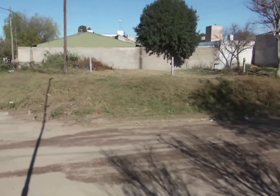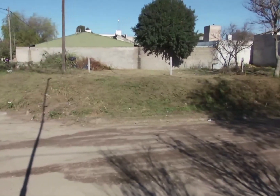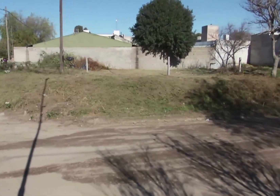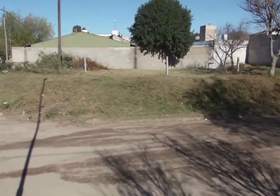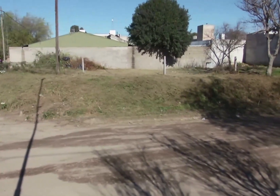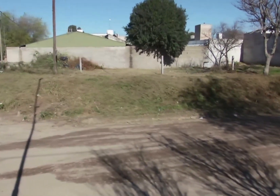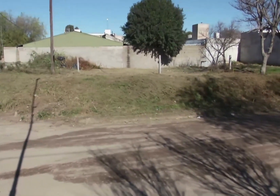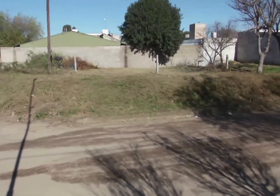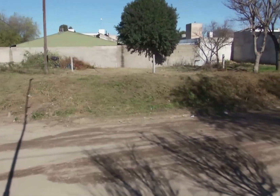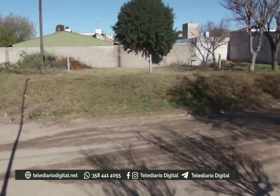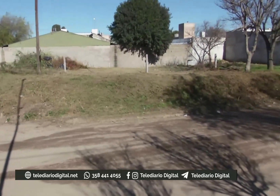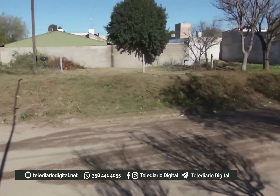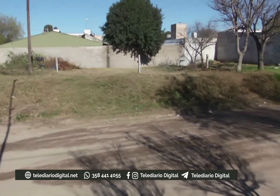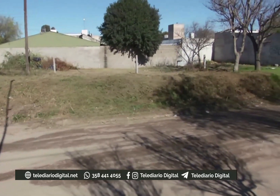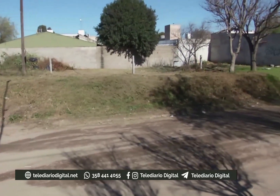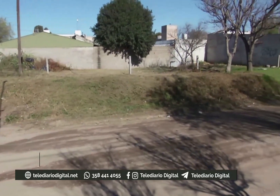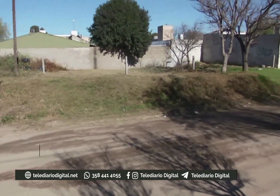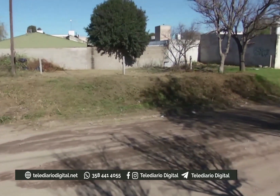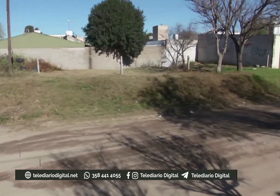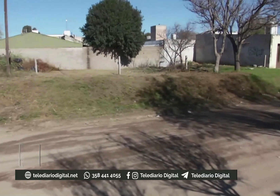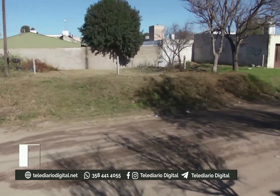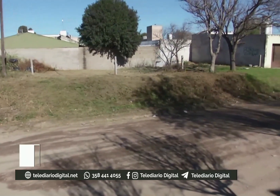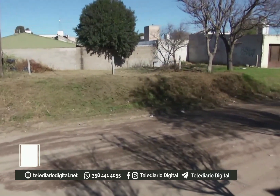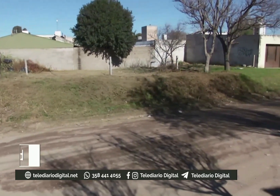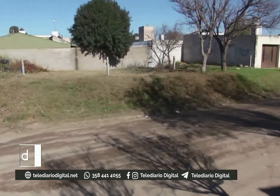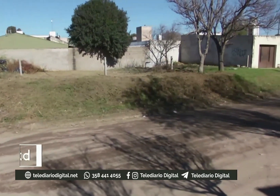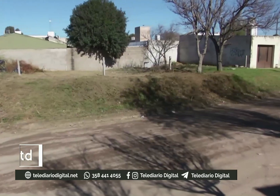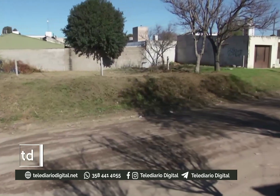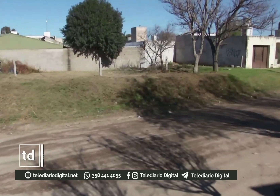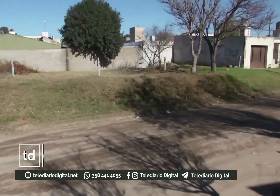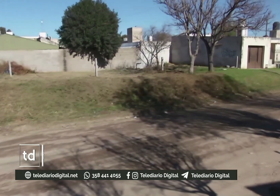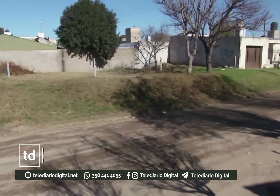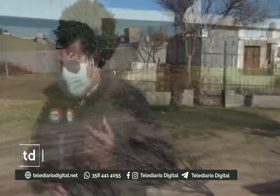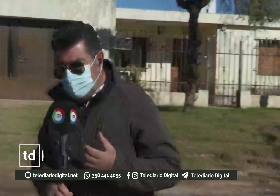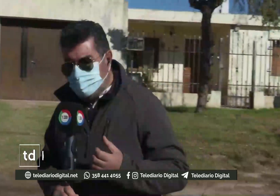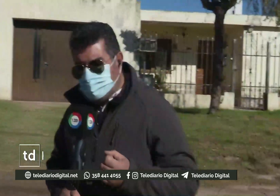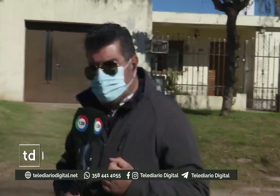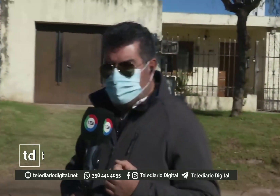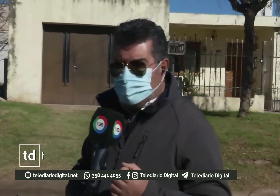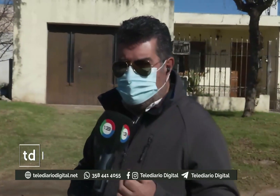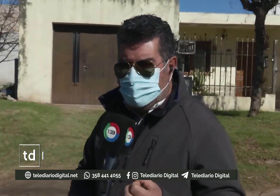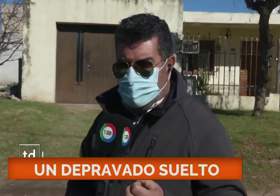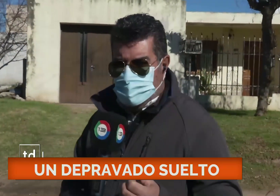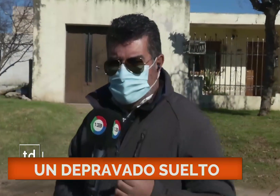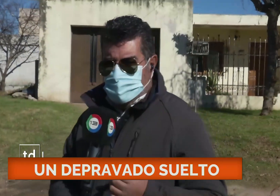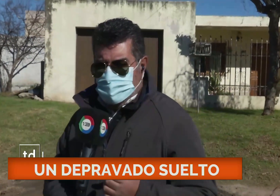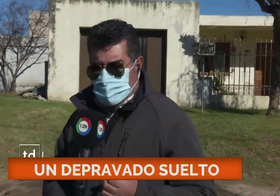hora, a plena luz del día, un hecho que ha conmocionado a toda una familia del sector. Y para saber de qué se